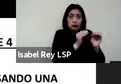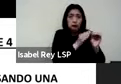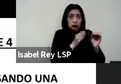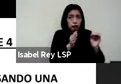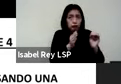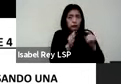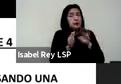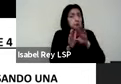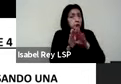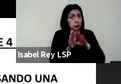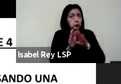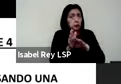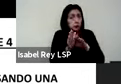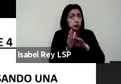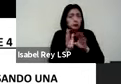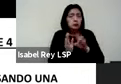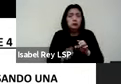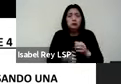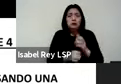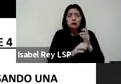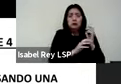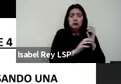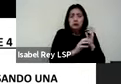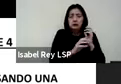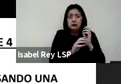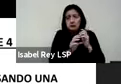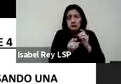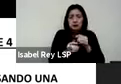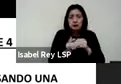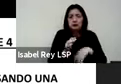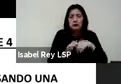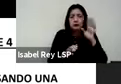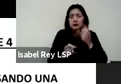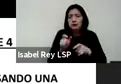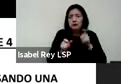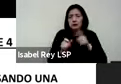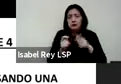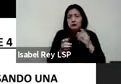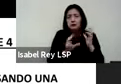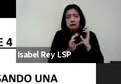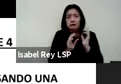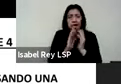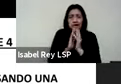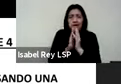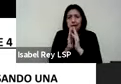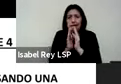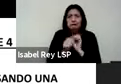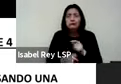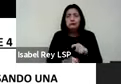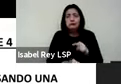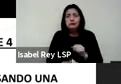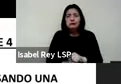es menor. Las procesiones son un poquito mayor porque la gente está hombro a hombro juntas.